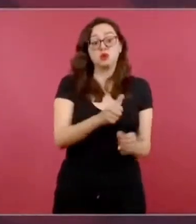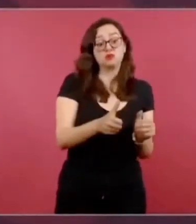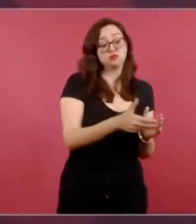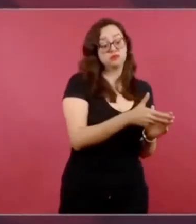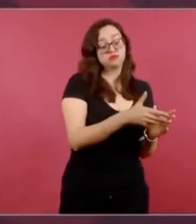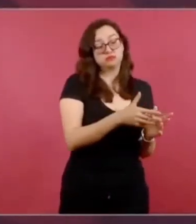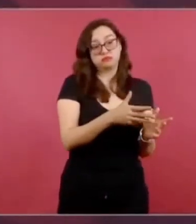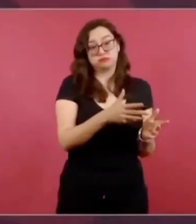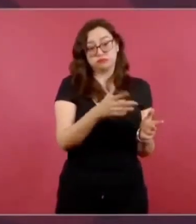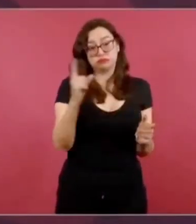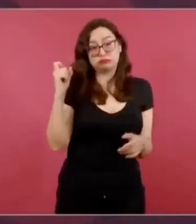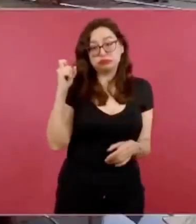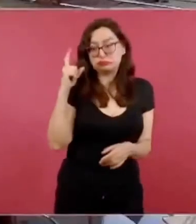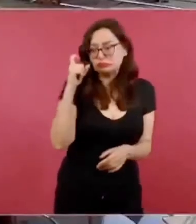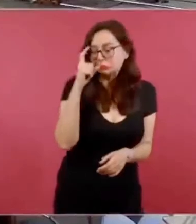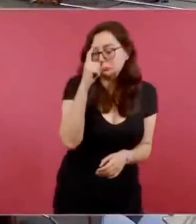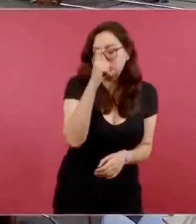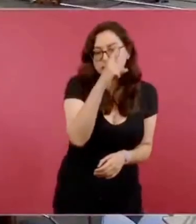¿Cómo costó